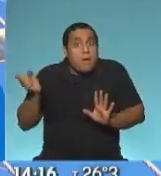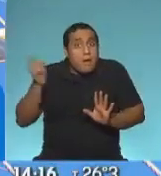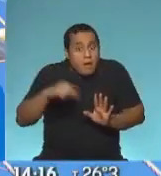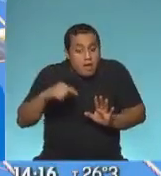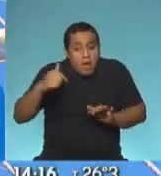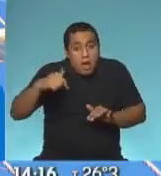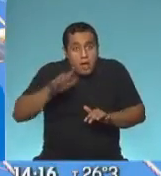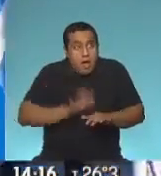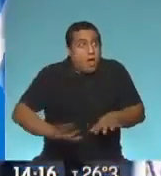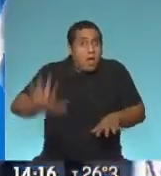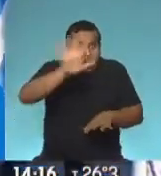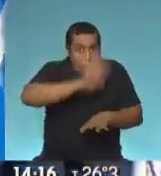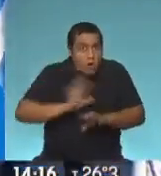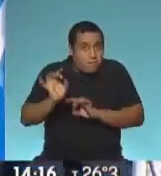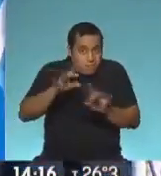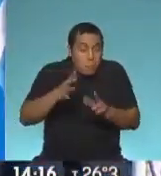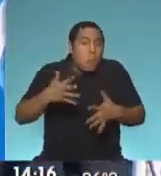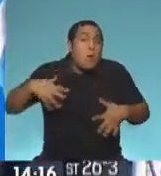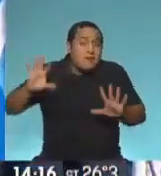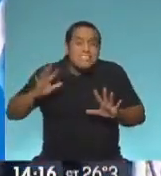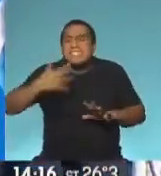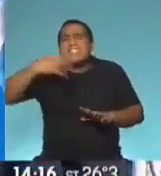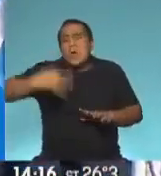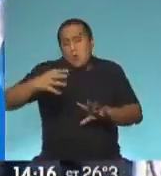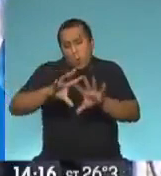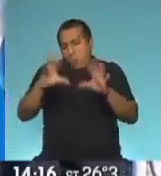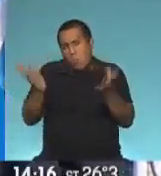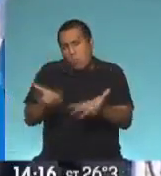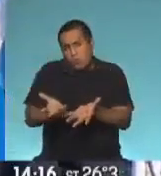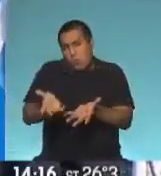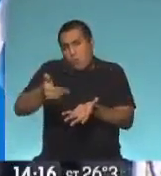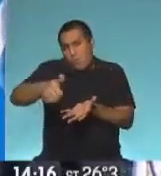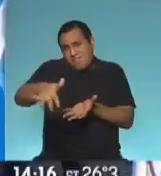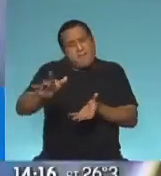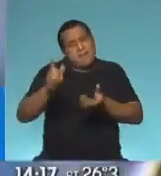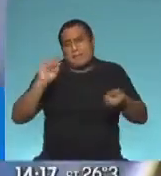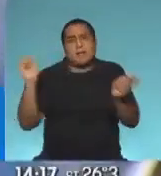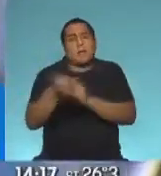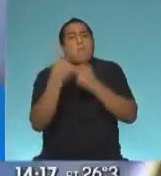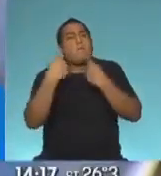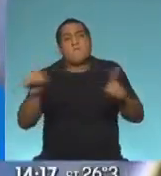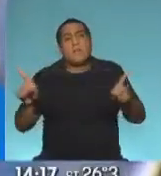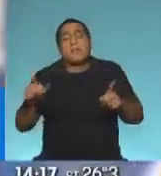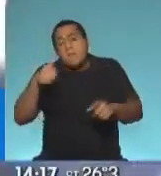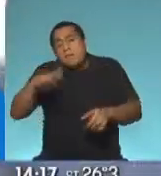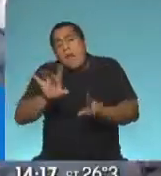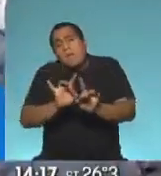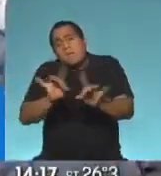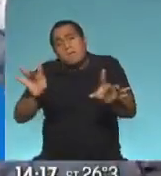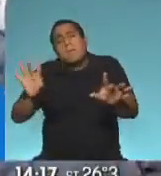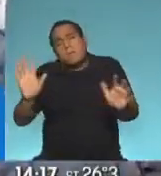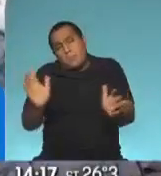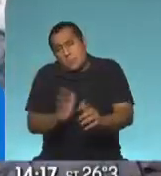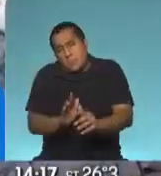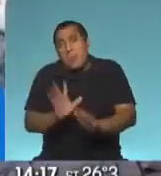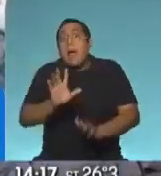a nuestras latitudes. Seguramente el mundo va a ser un mundo distinto. En algún momento la pandemia terminará. Seguramente